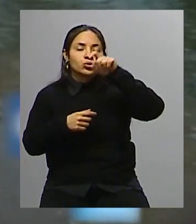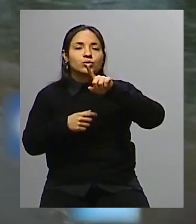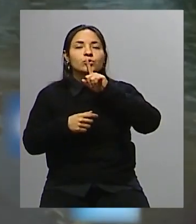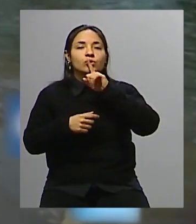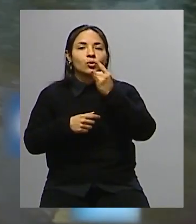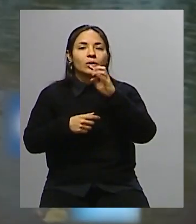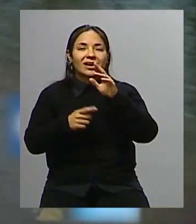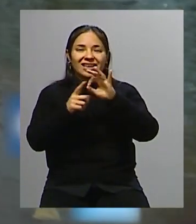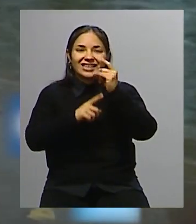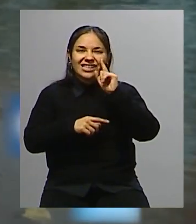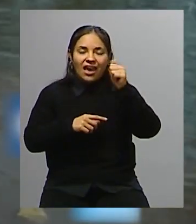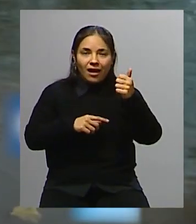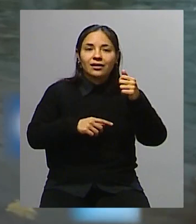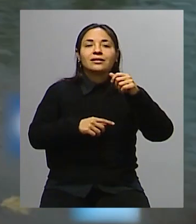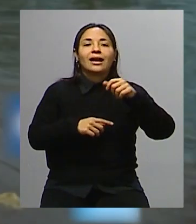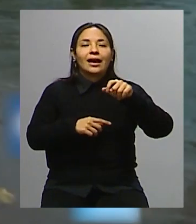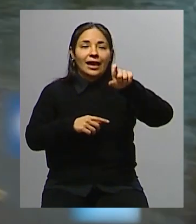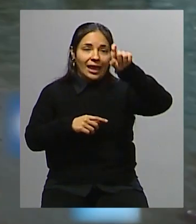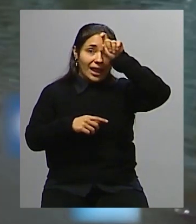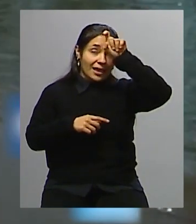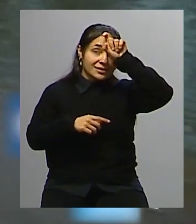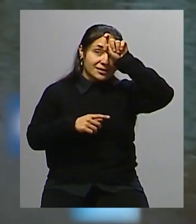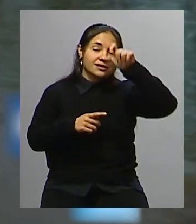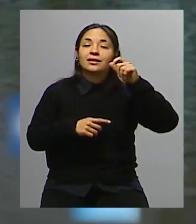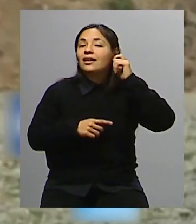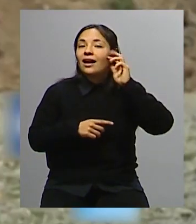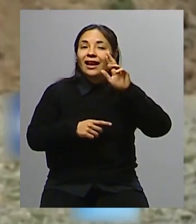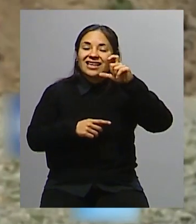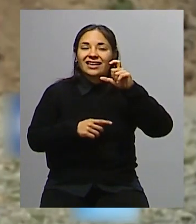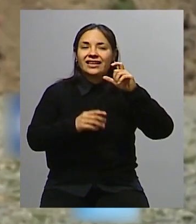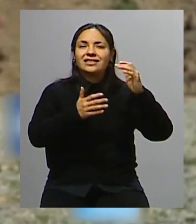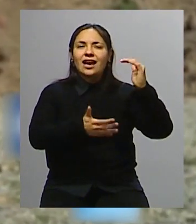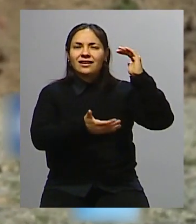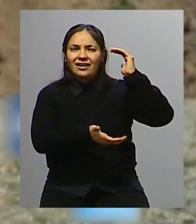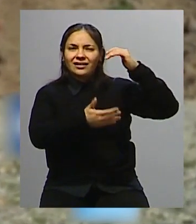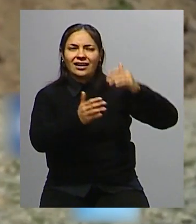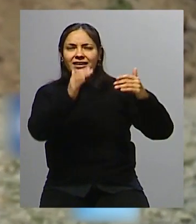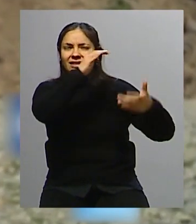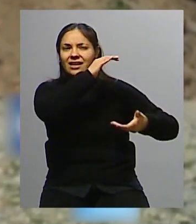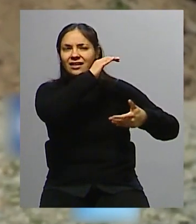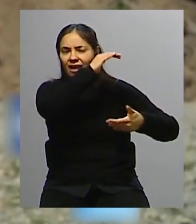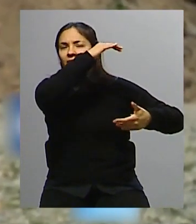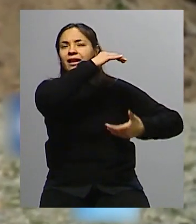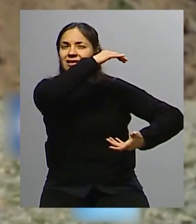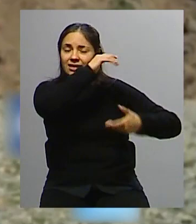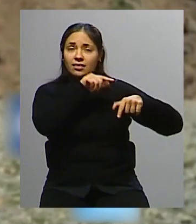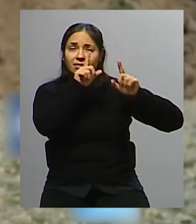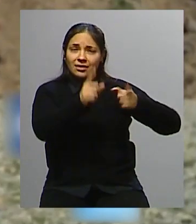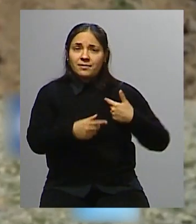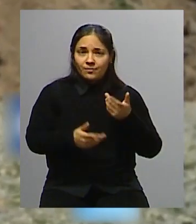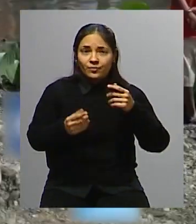Grecia y una de las cuestiones que tiene para poder amenazar a Grecia es cuántas balsas con refugiados permite entrar hacia el Mediterráneo y que lleguen a